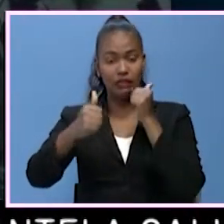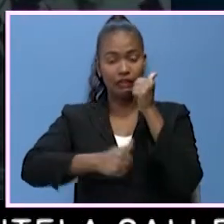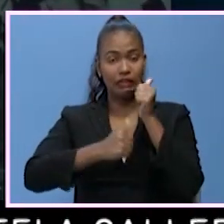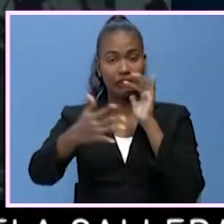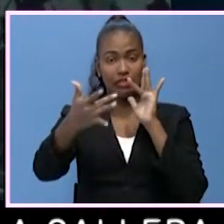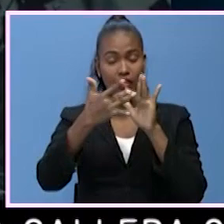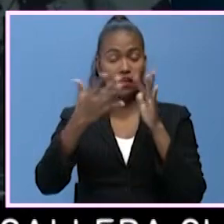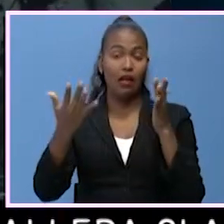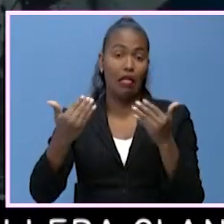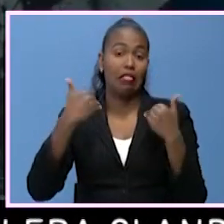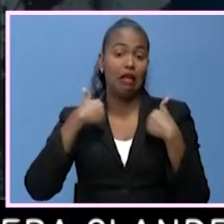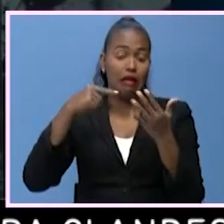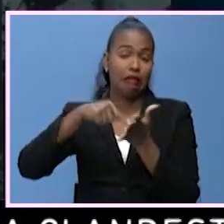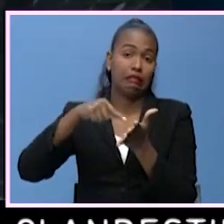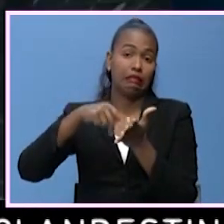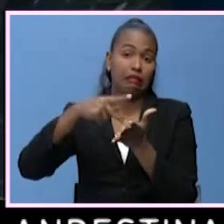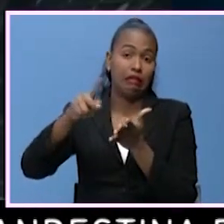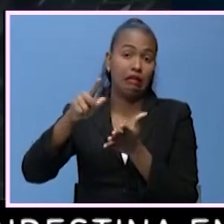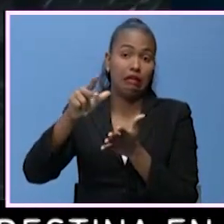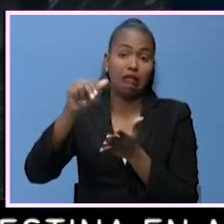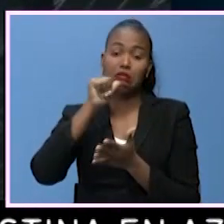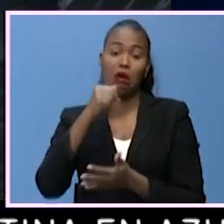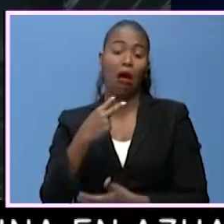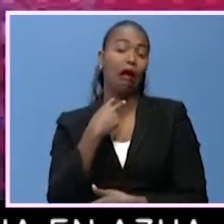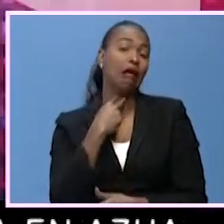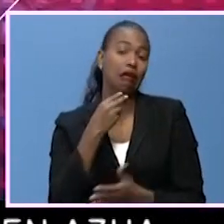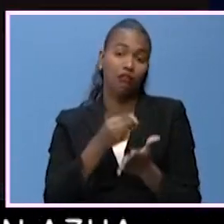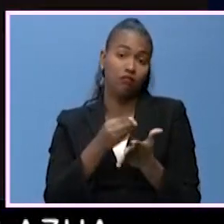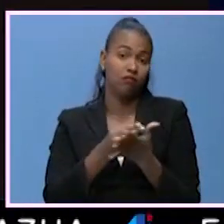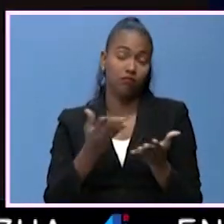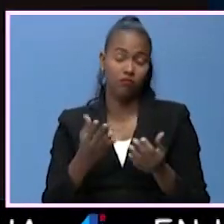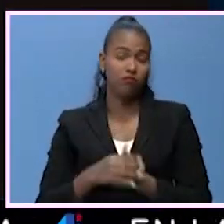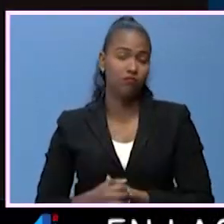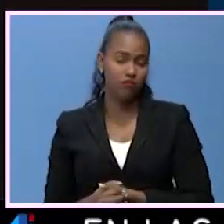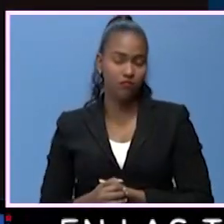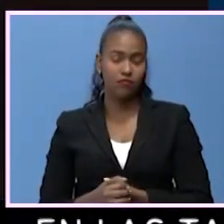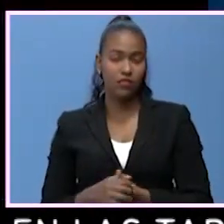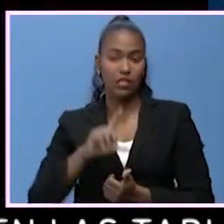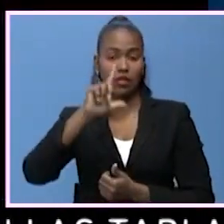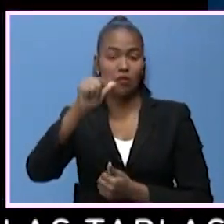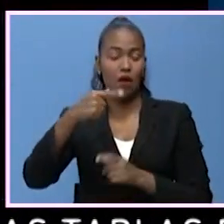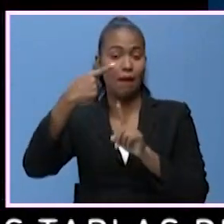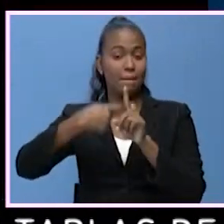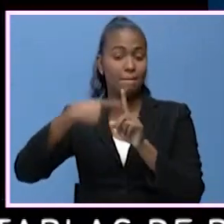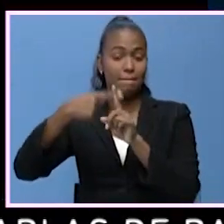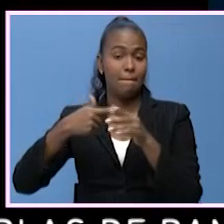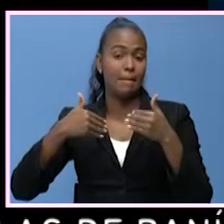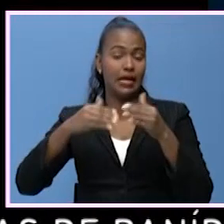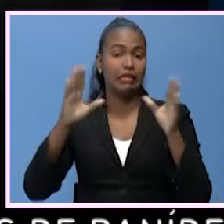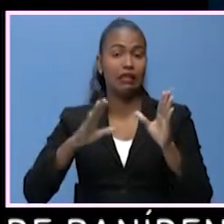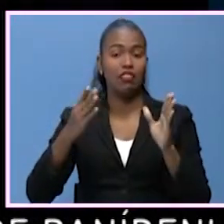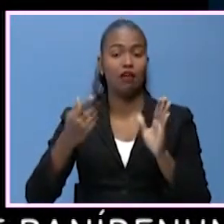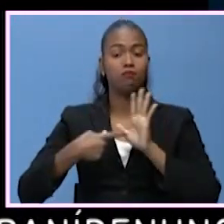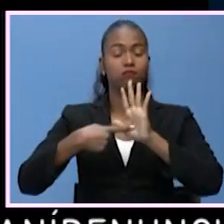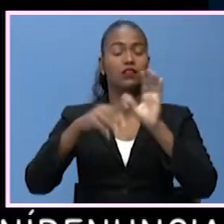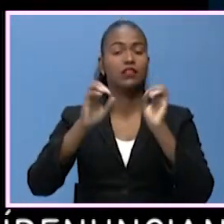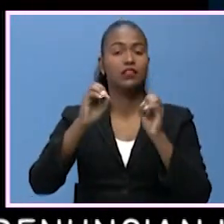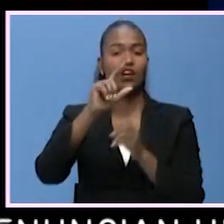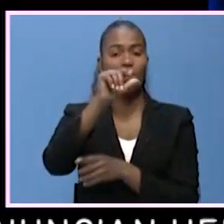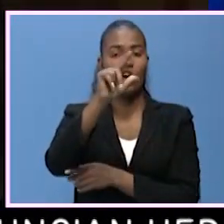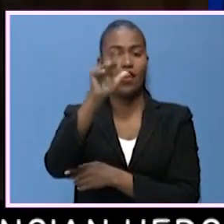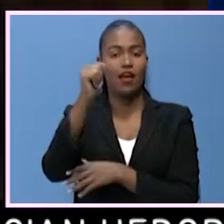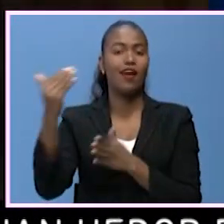aunque tiene algunas deudas, no está muriendo de hambre. Después de varios meses sin realizar presentaciones, Gloria